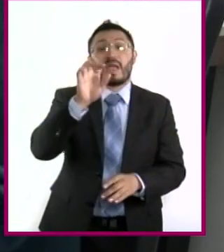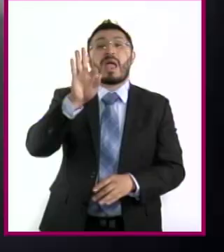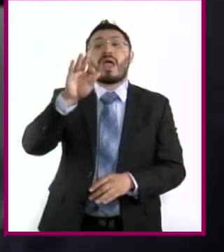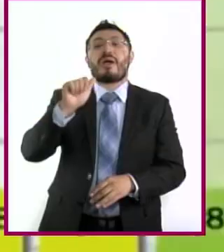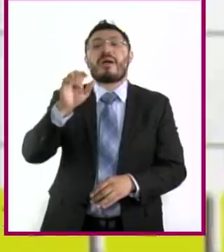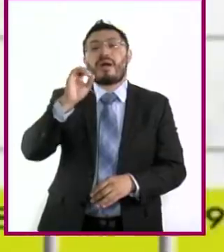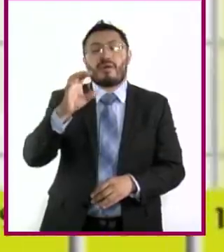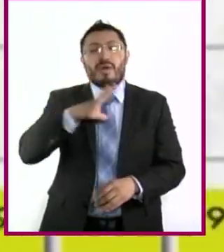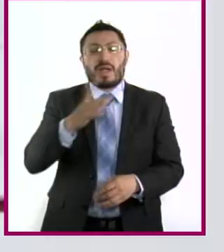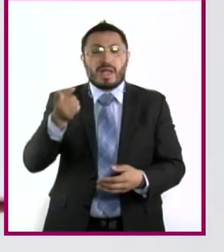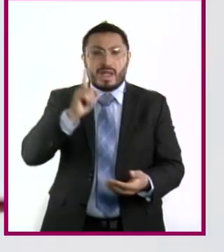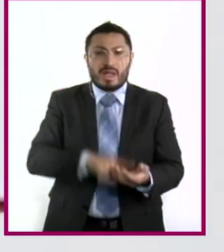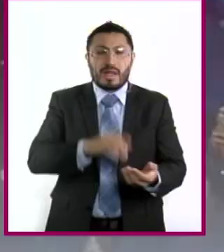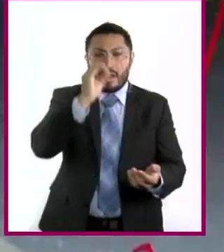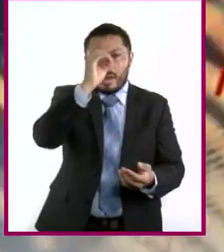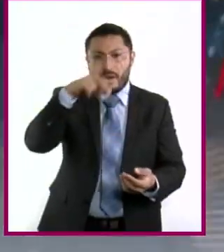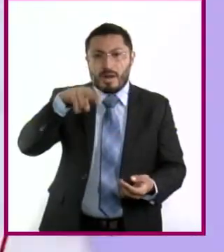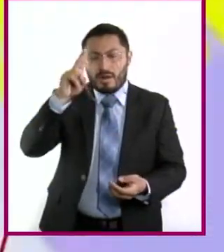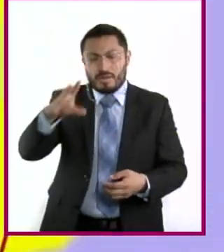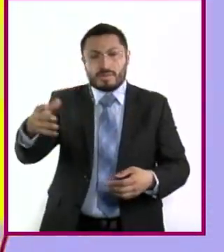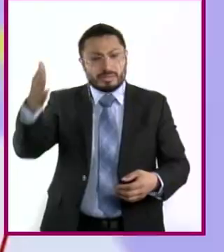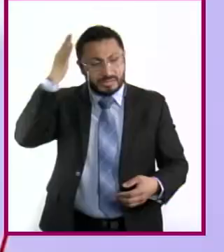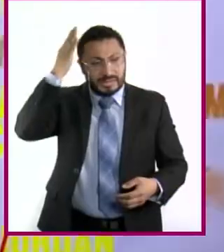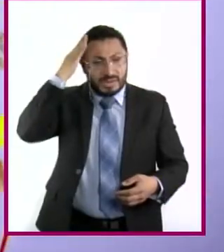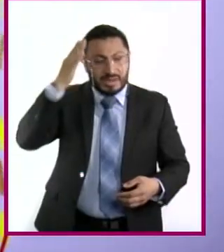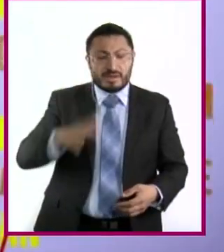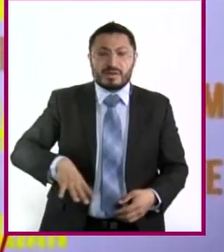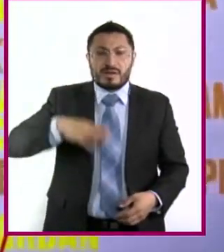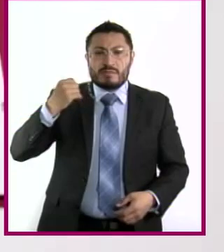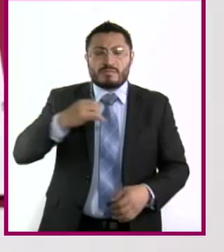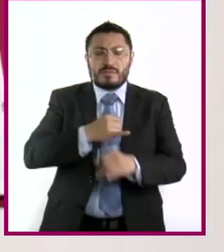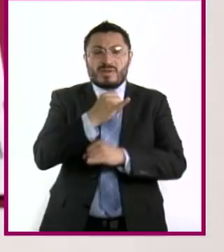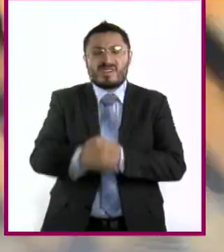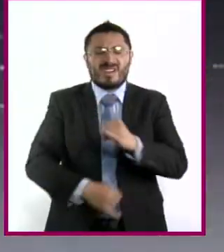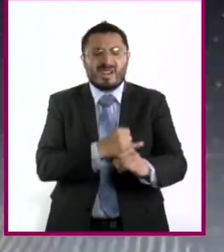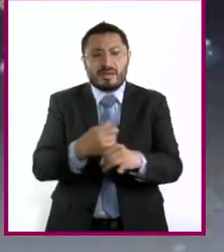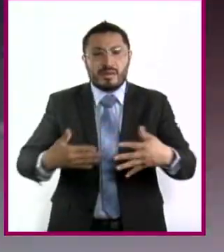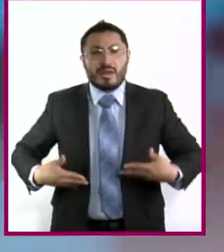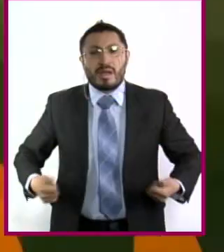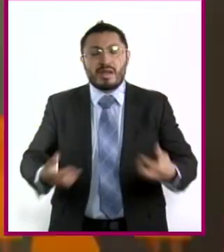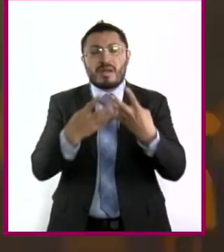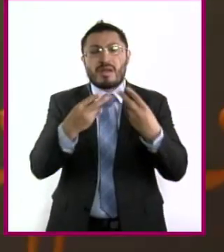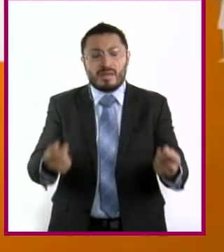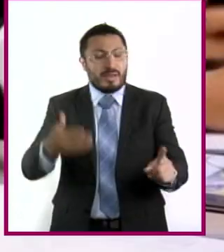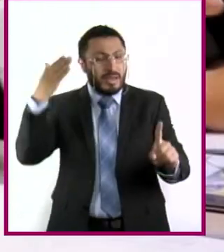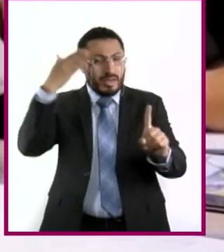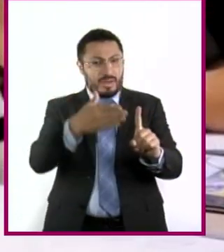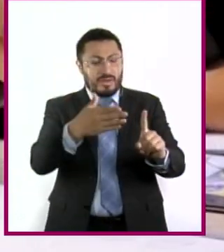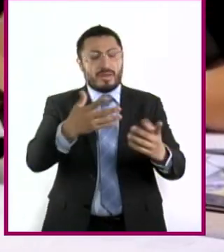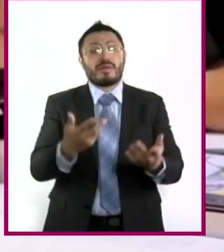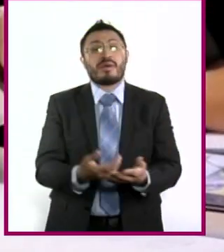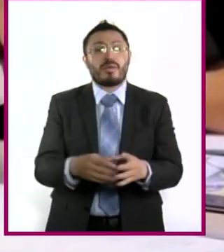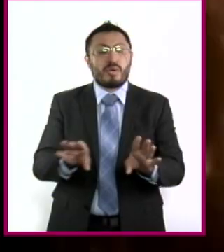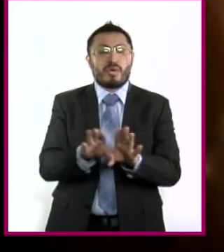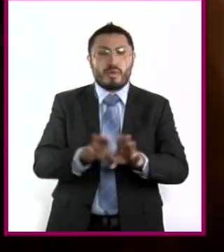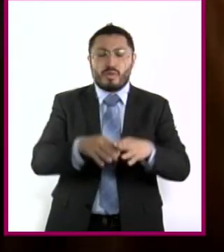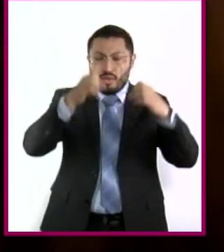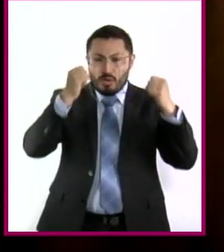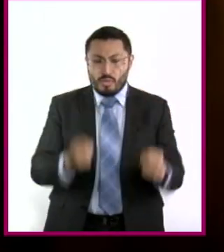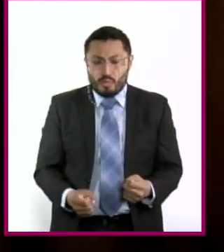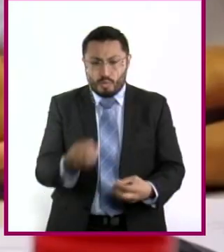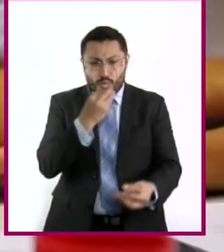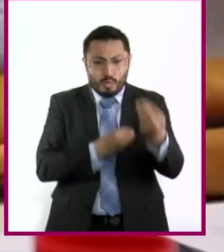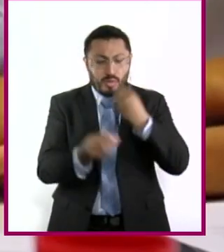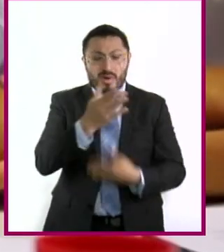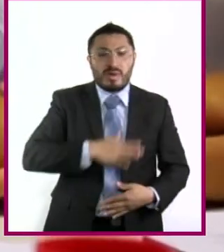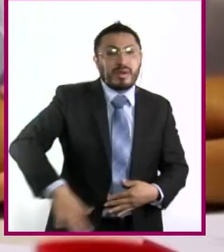agencia de la ONU que lidera el esfuerzo internacional para poner fin al hambre. Nuestro objetivo es lograr la seguridad alimentaria para